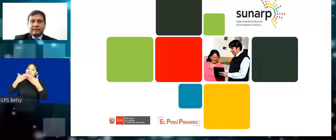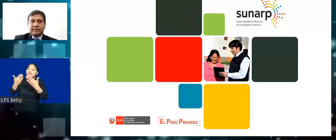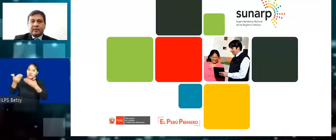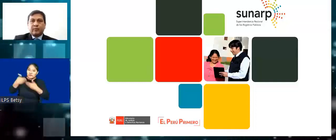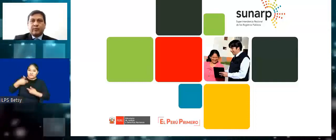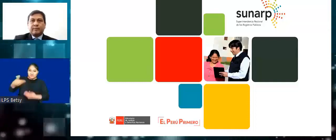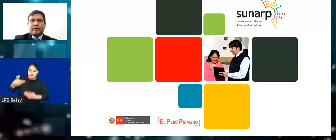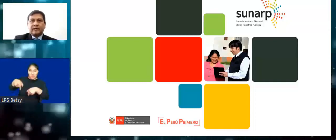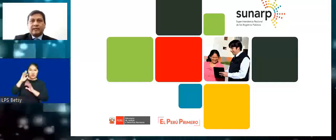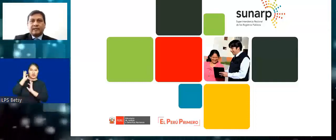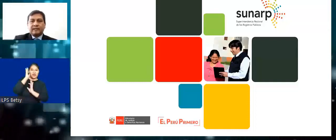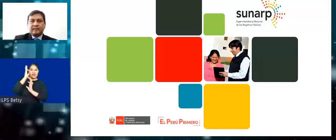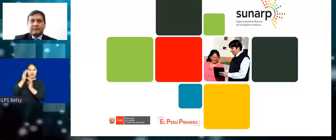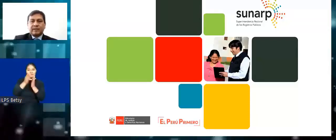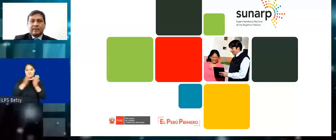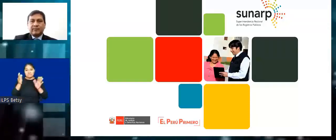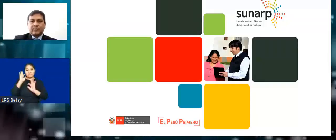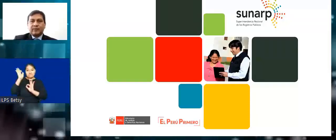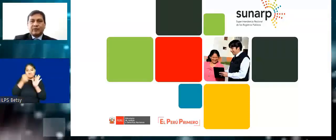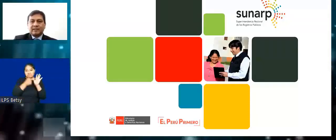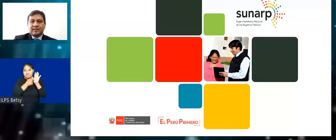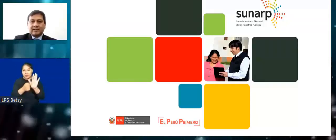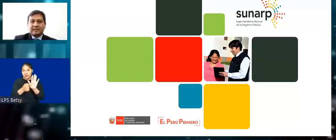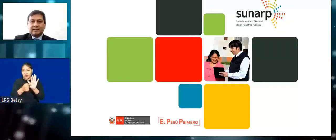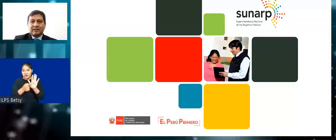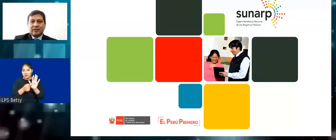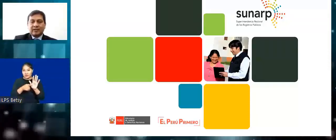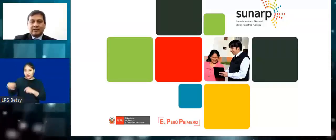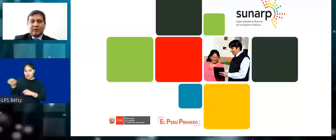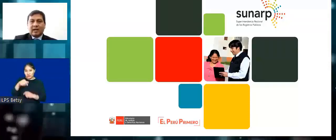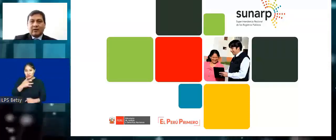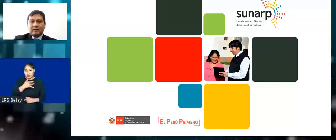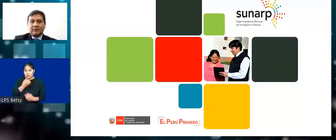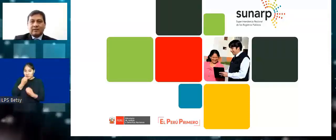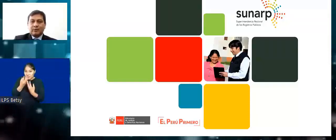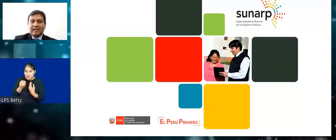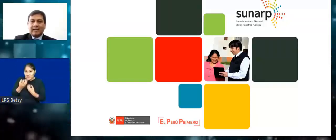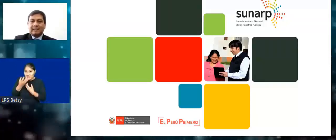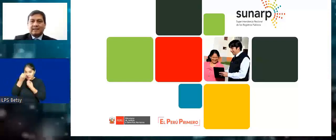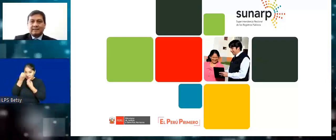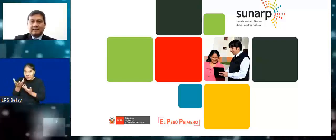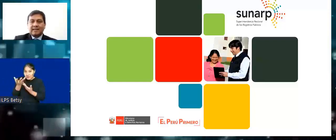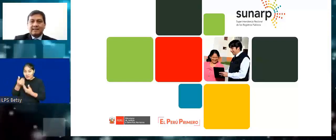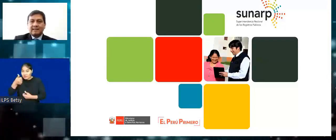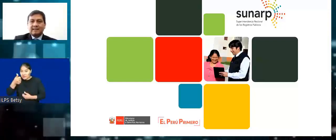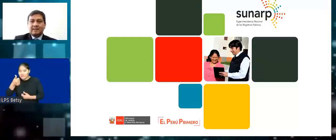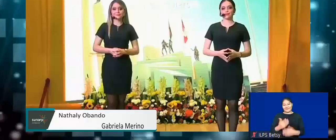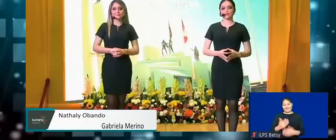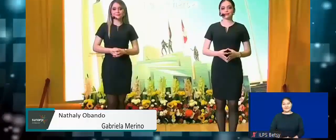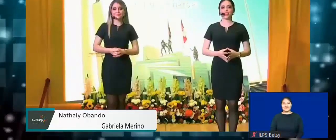espero, como repito, que toda esta información les haya sido de su agrado y de utilidad.